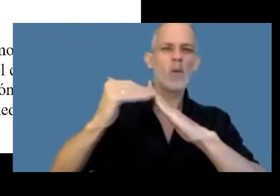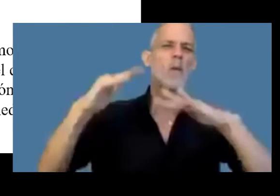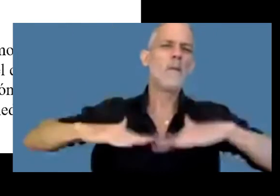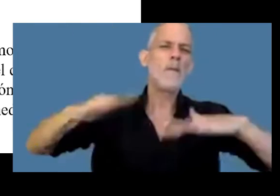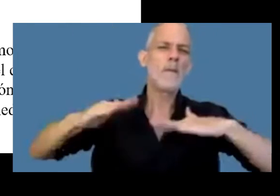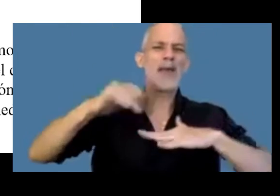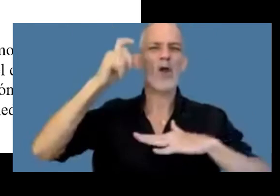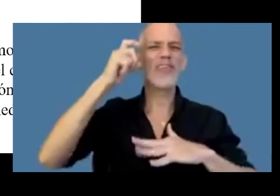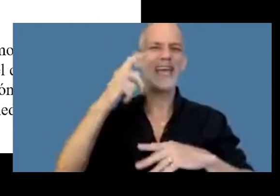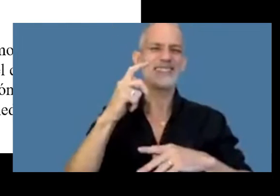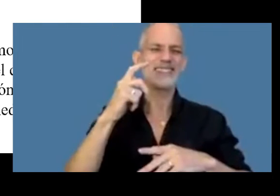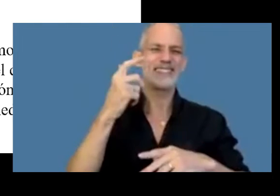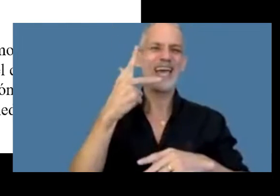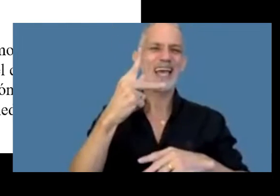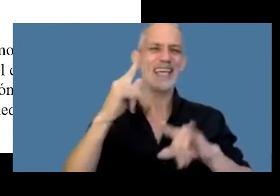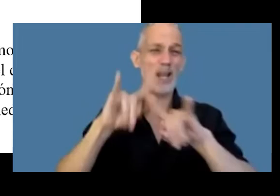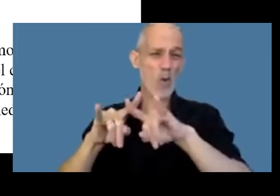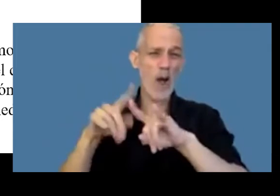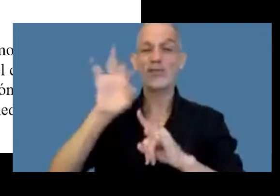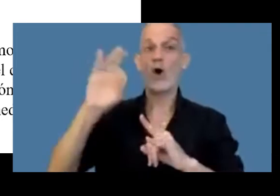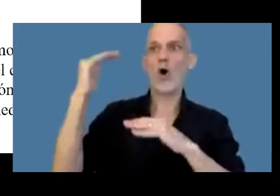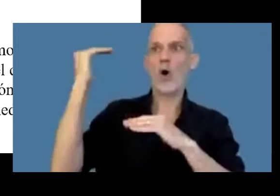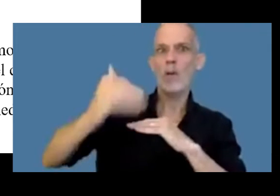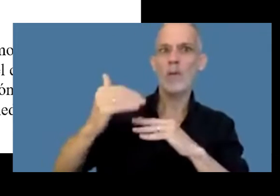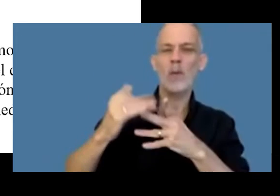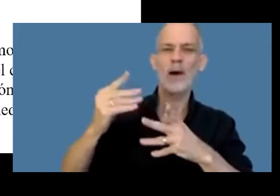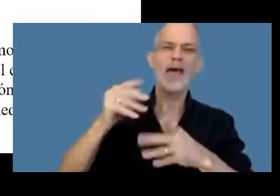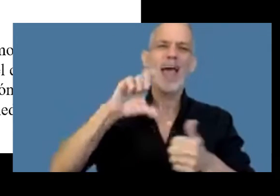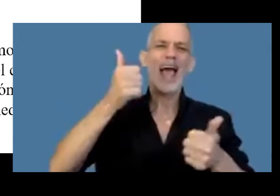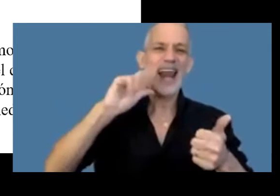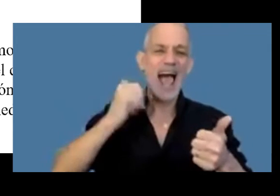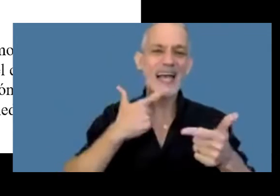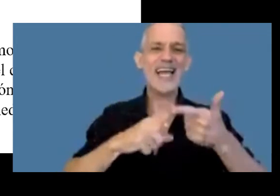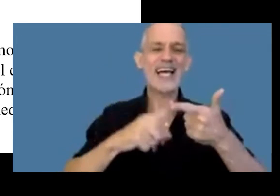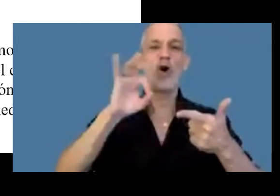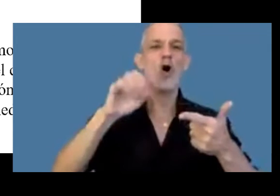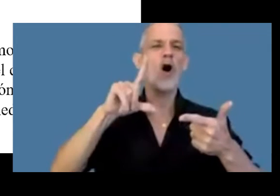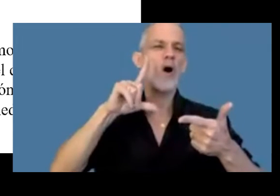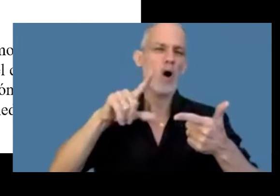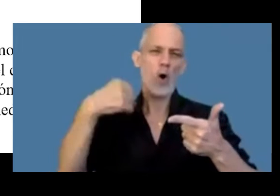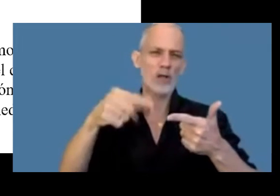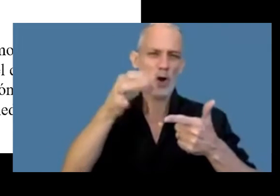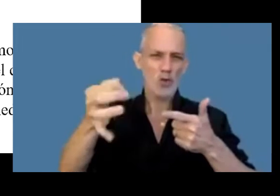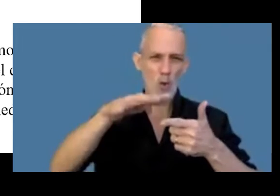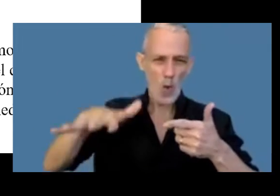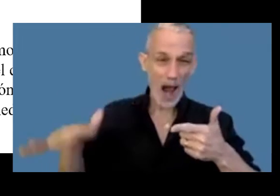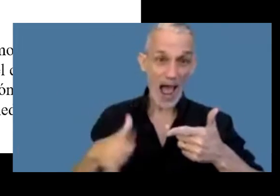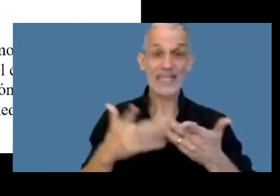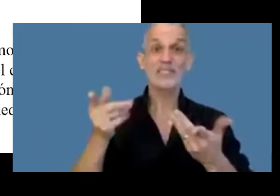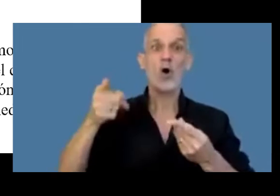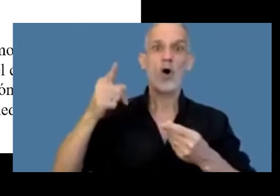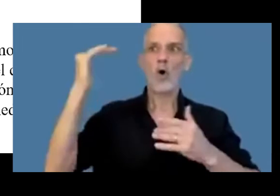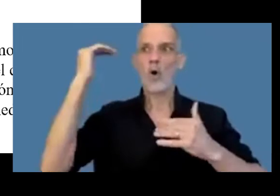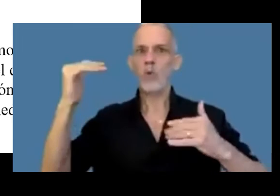10 kilowatts, instalaciones ubicadas en Canarias, Ceuta y Melilla, instalaciones de cogeneración y frenado